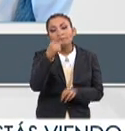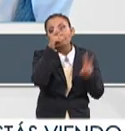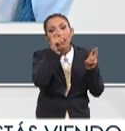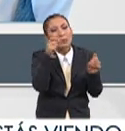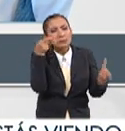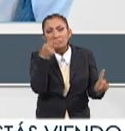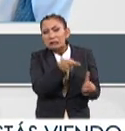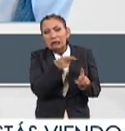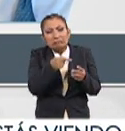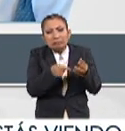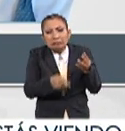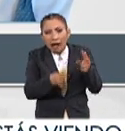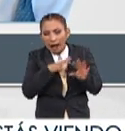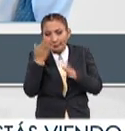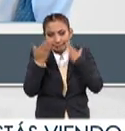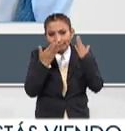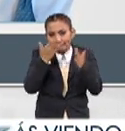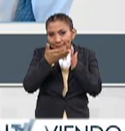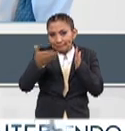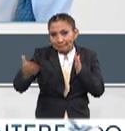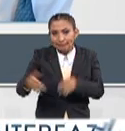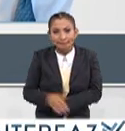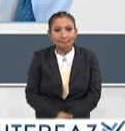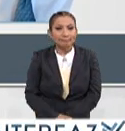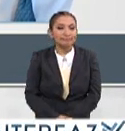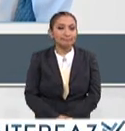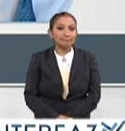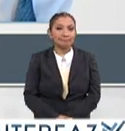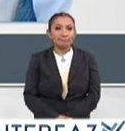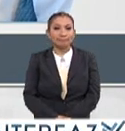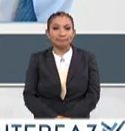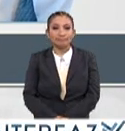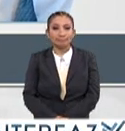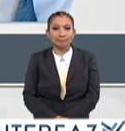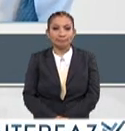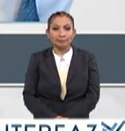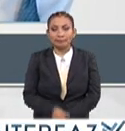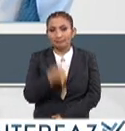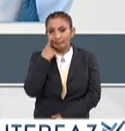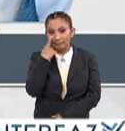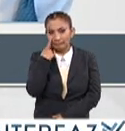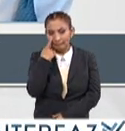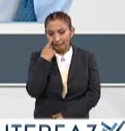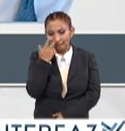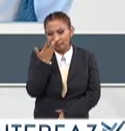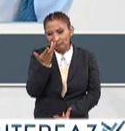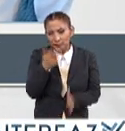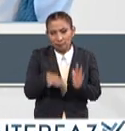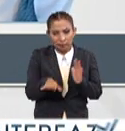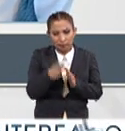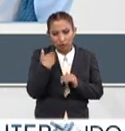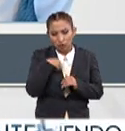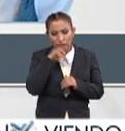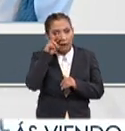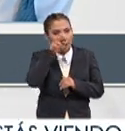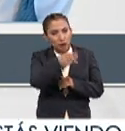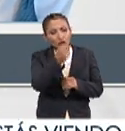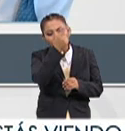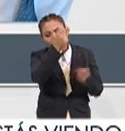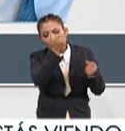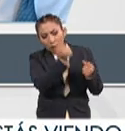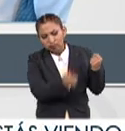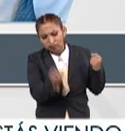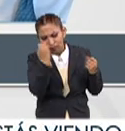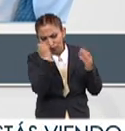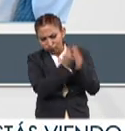contenidos específicos que estarán desarrollando? Sí, mire, básicamente queremos cumplir algunas